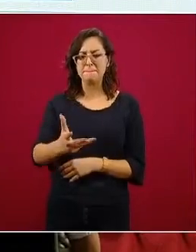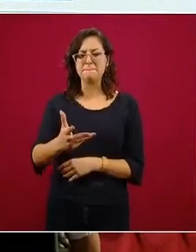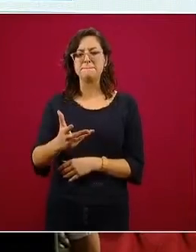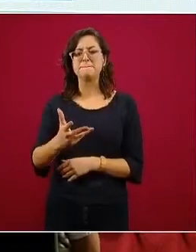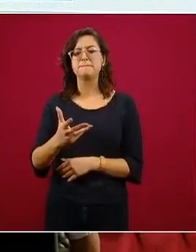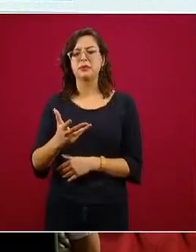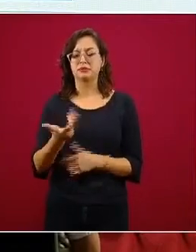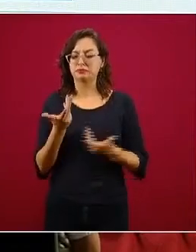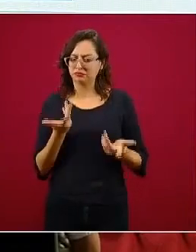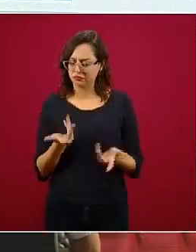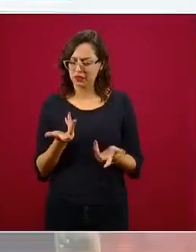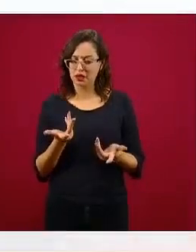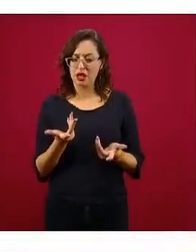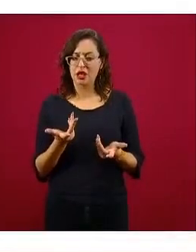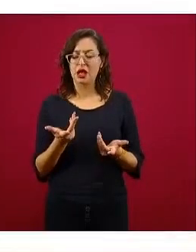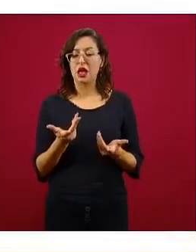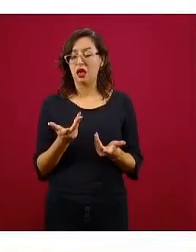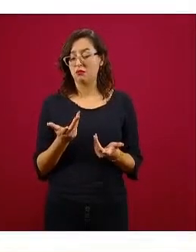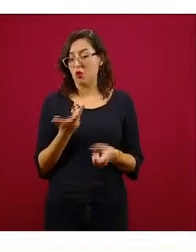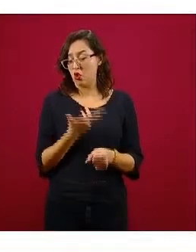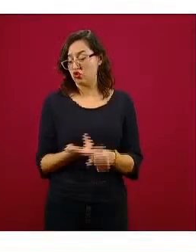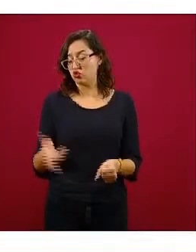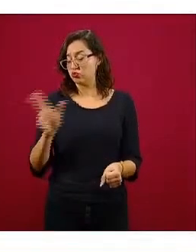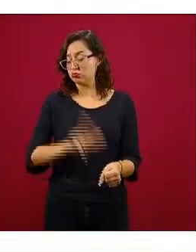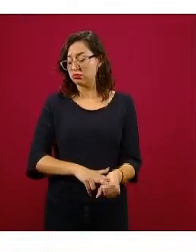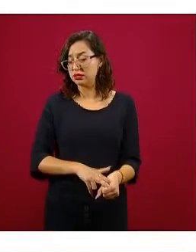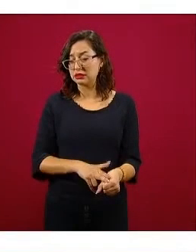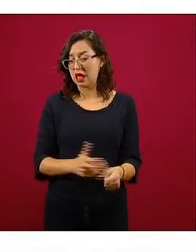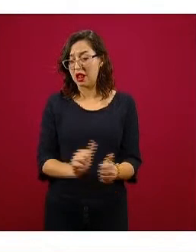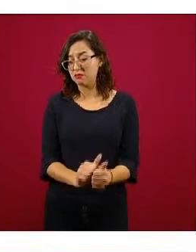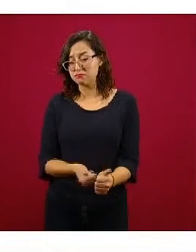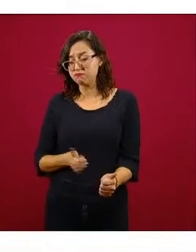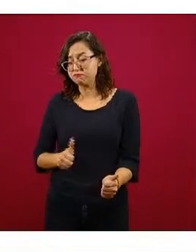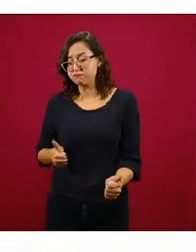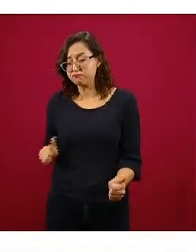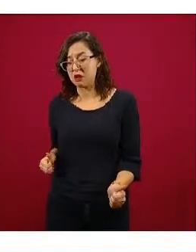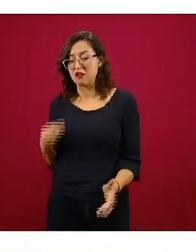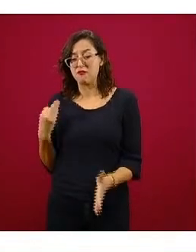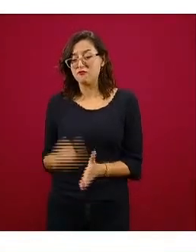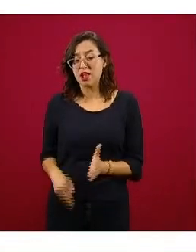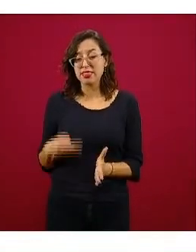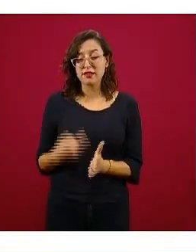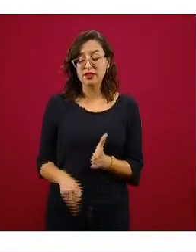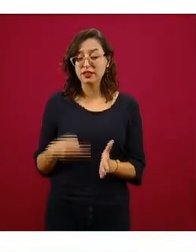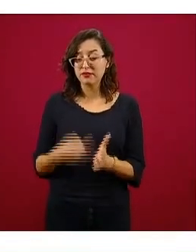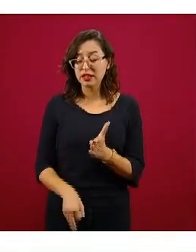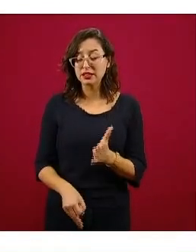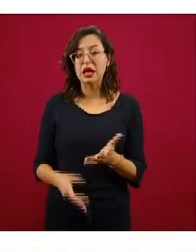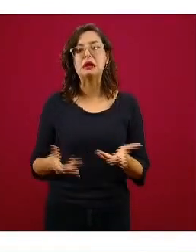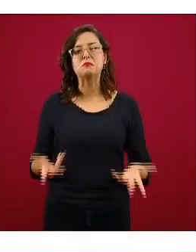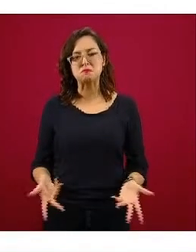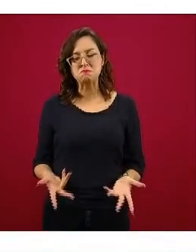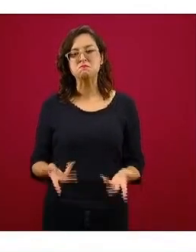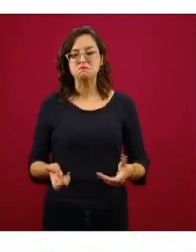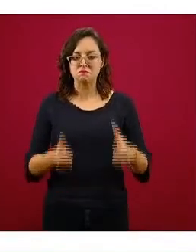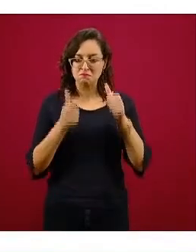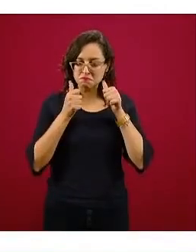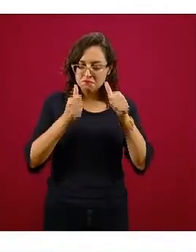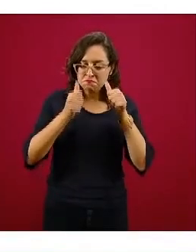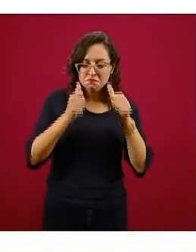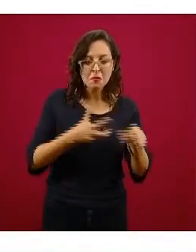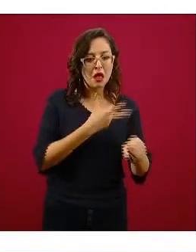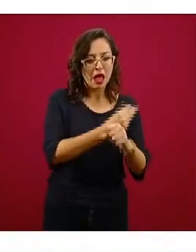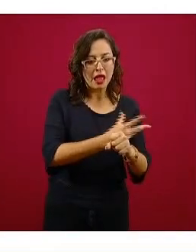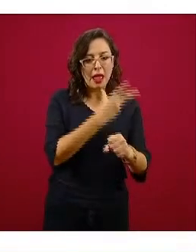lado, cubrir parte del rezago importante que nos encontramos al inicio de la administración, pero